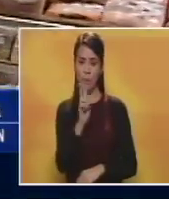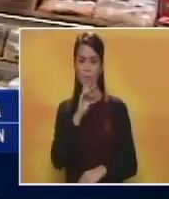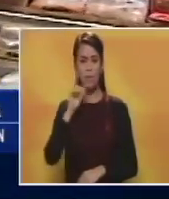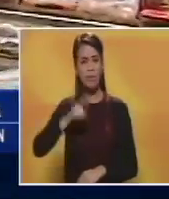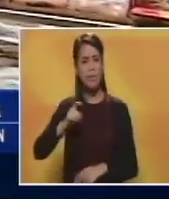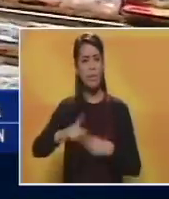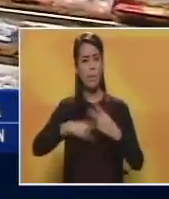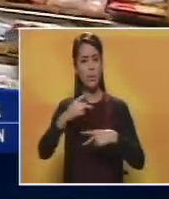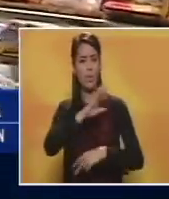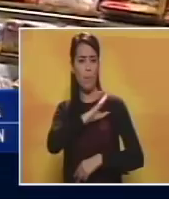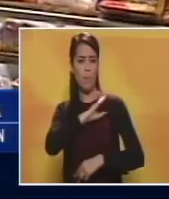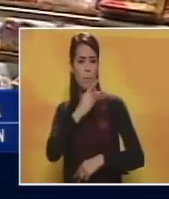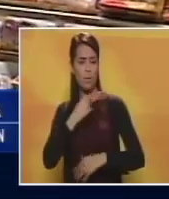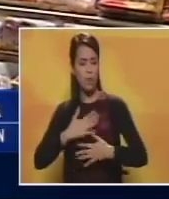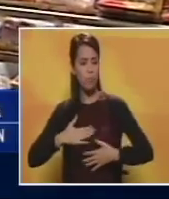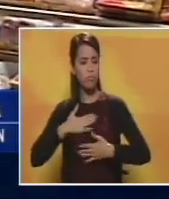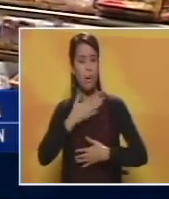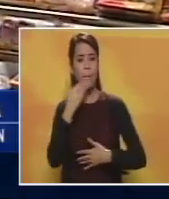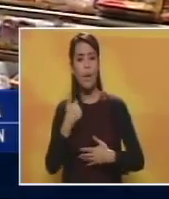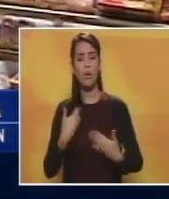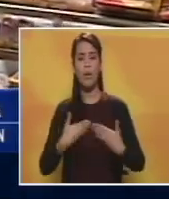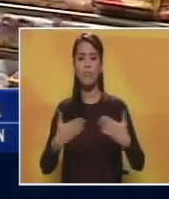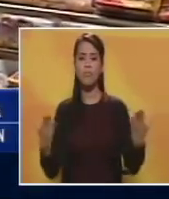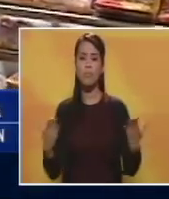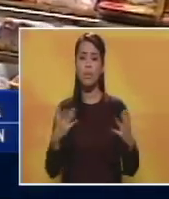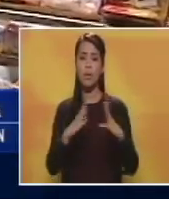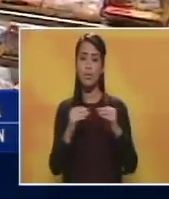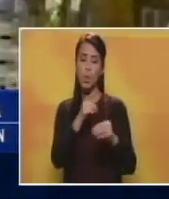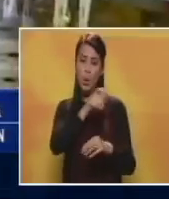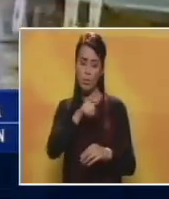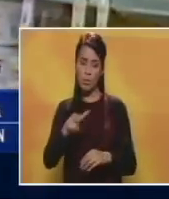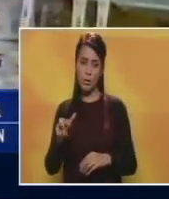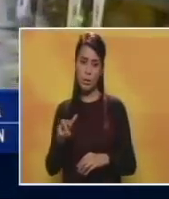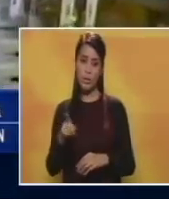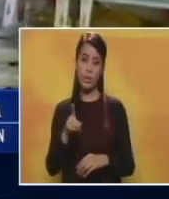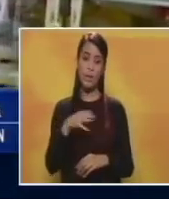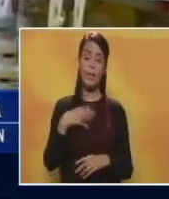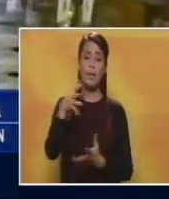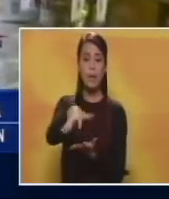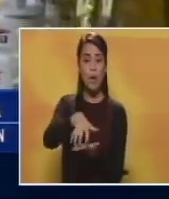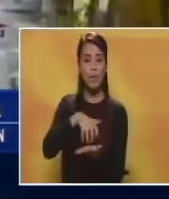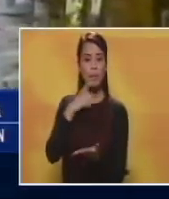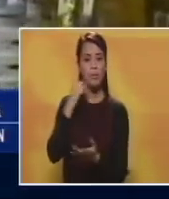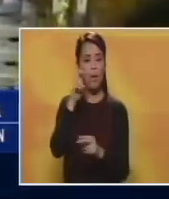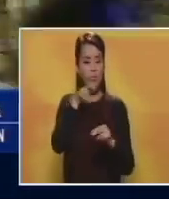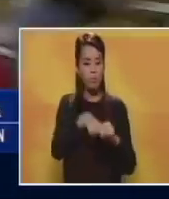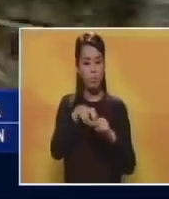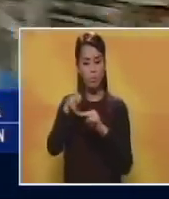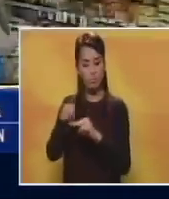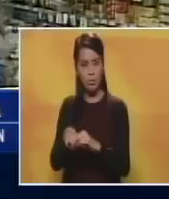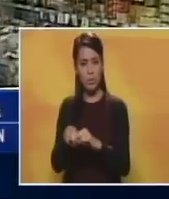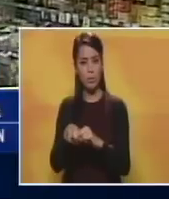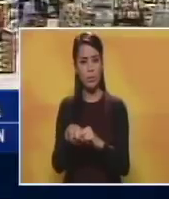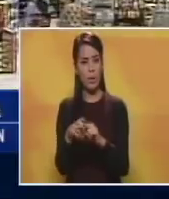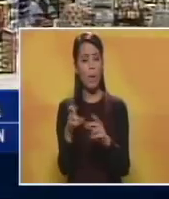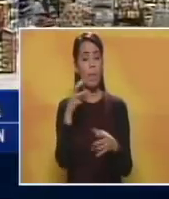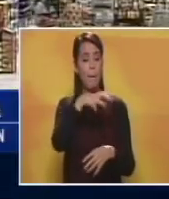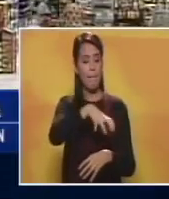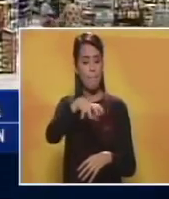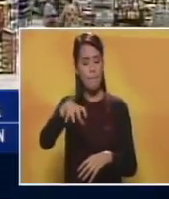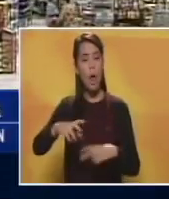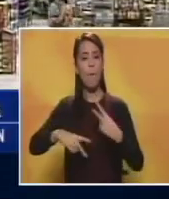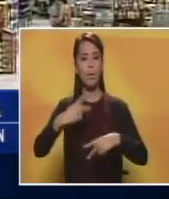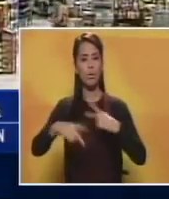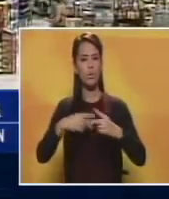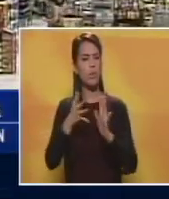de producción propia para satisfacer el consumo interno y en este sentido considera que los agricultores deben sentarse en cada uno de los estados